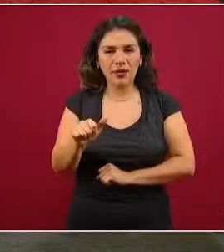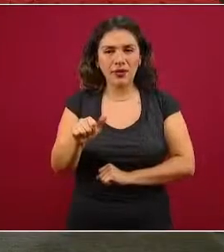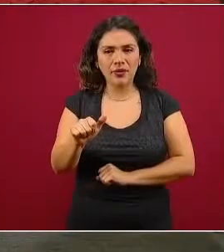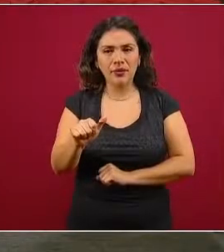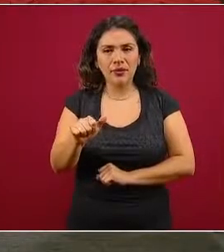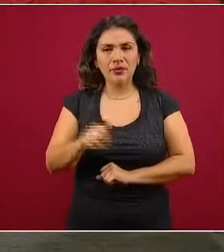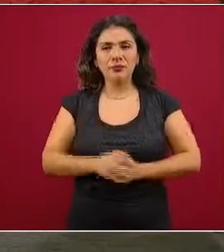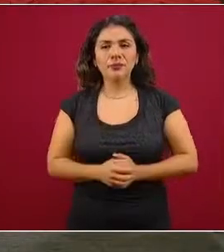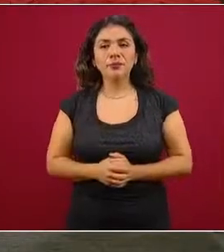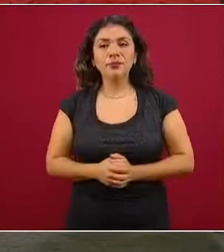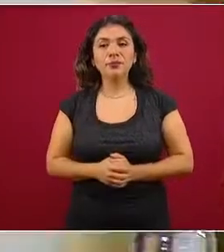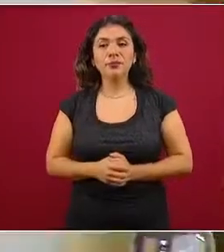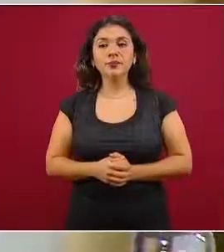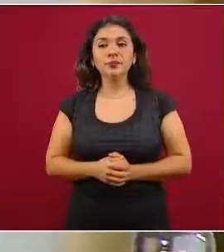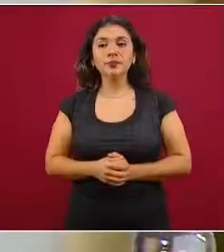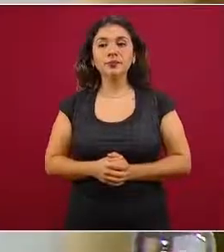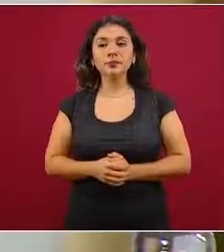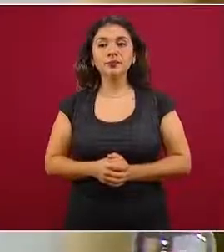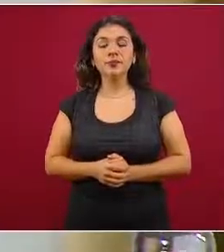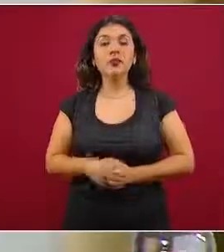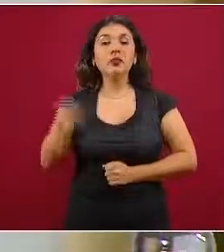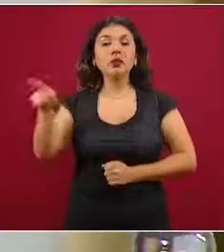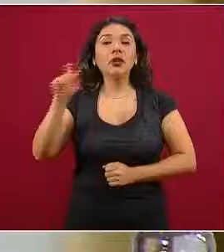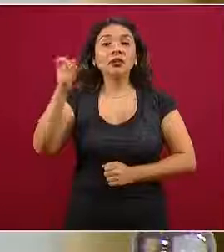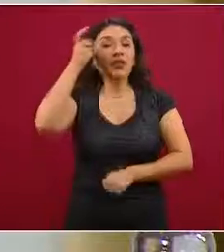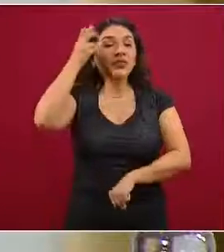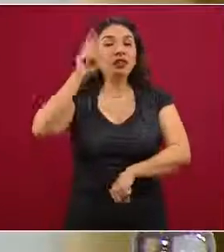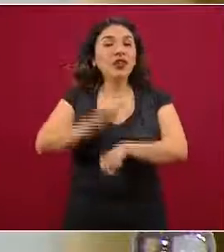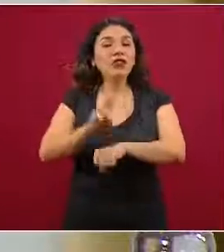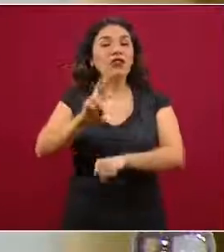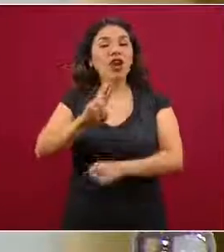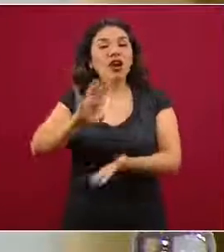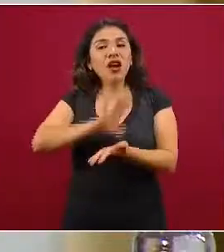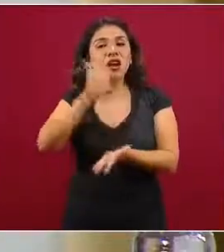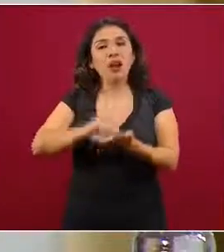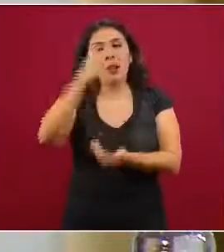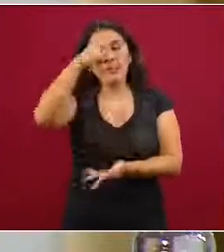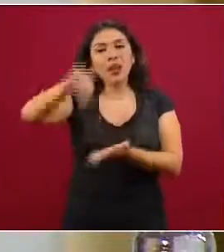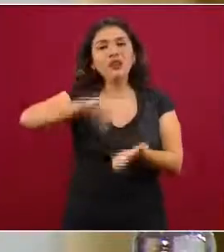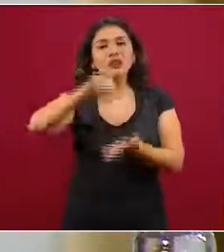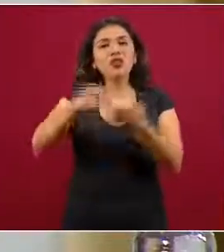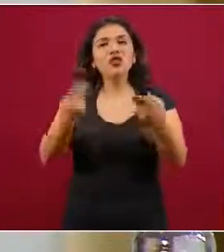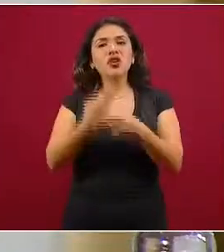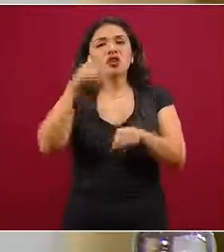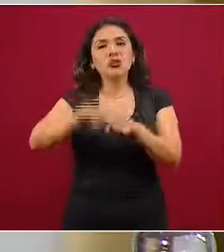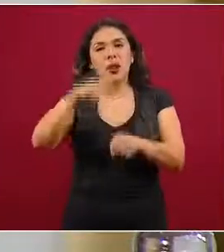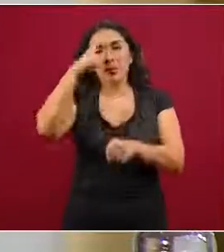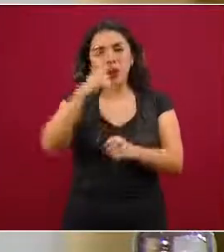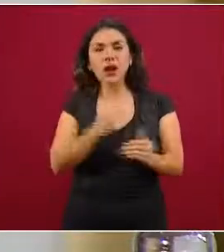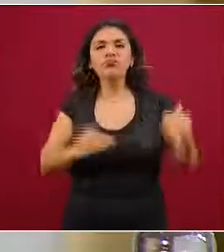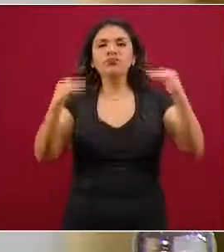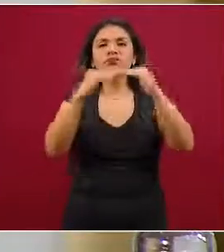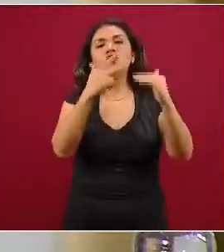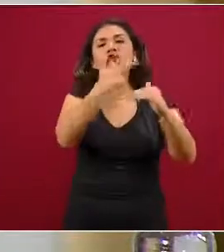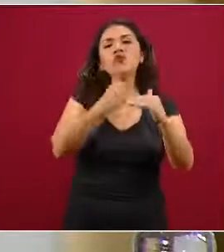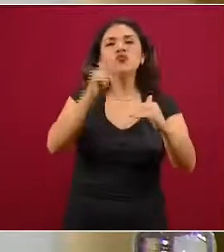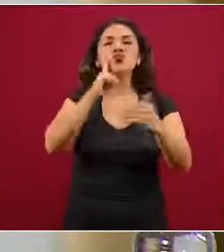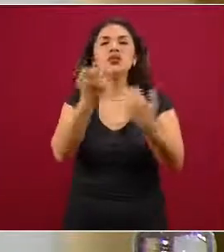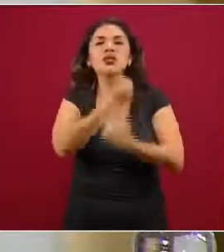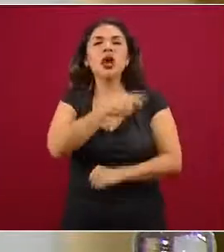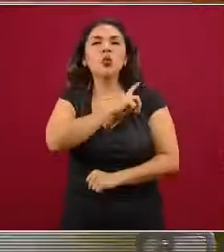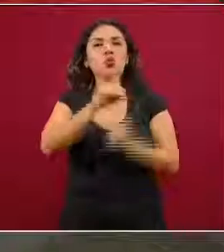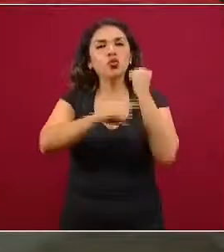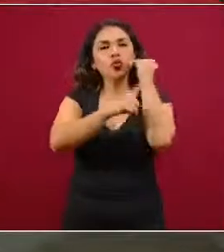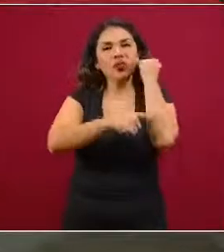Berdichevsky-Feldman, quien es la directora general del Centro Nacional de Equidad de Género y Salud Reproductiva de la Secretaría de